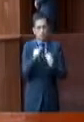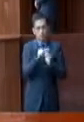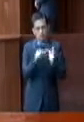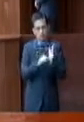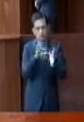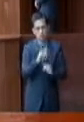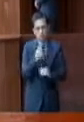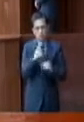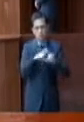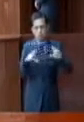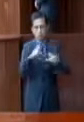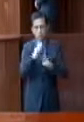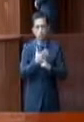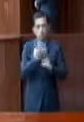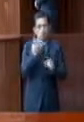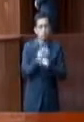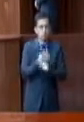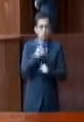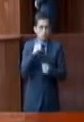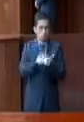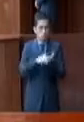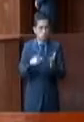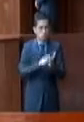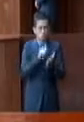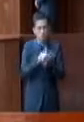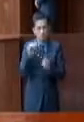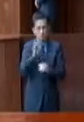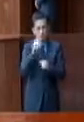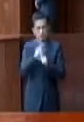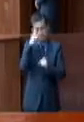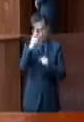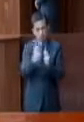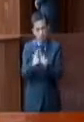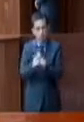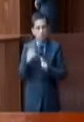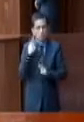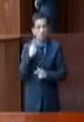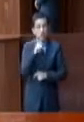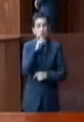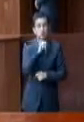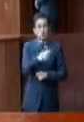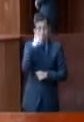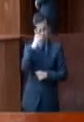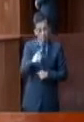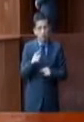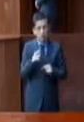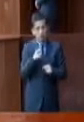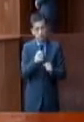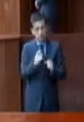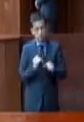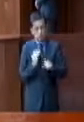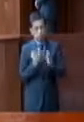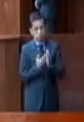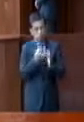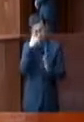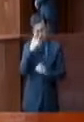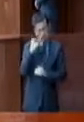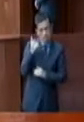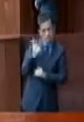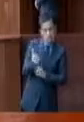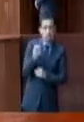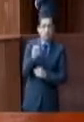de la ley general de partidos políticos así como en lo relativo a la individualización de la sanción impuesta a dicho instituto